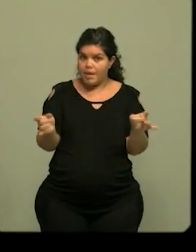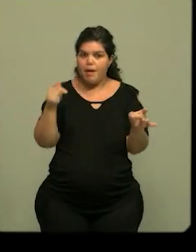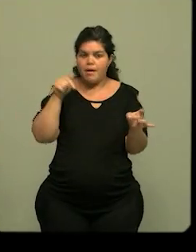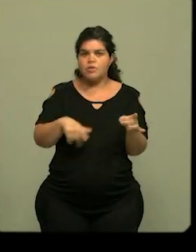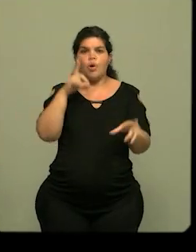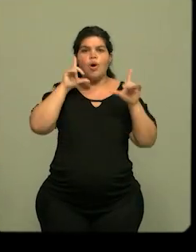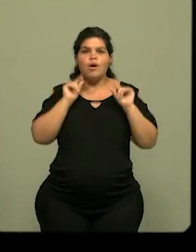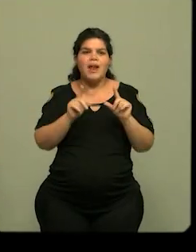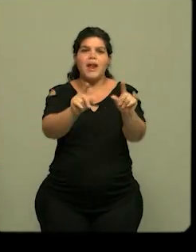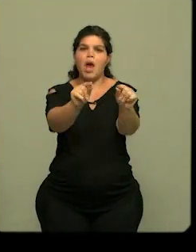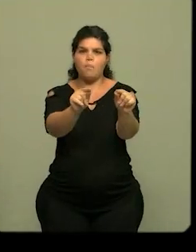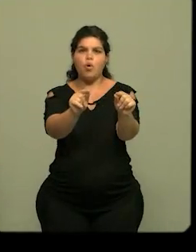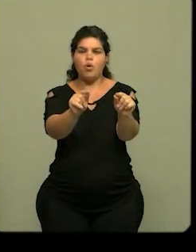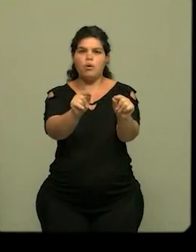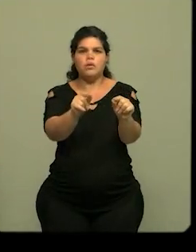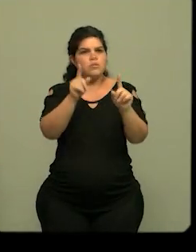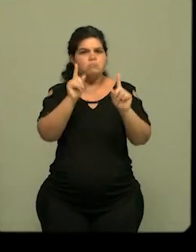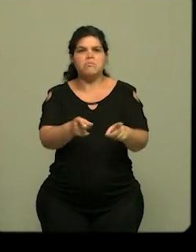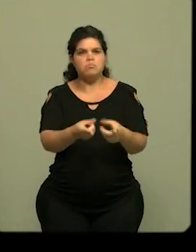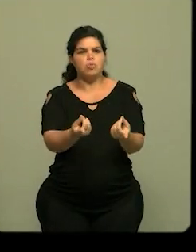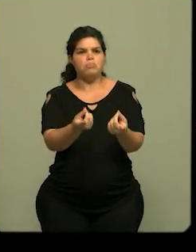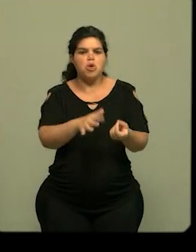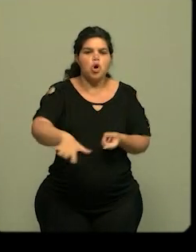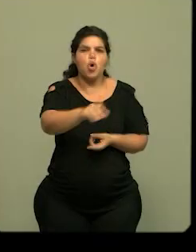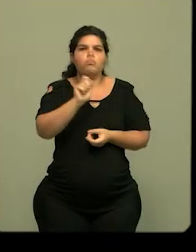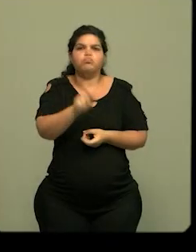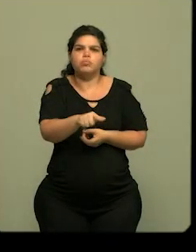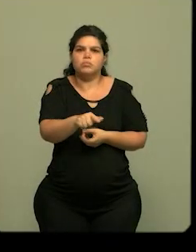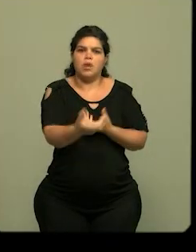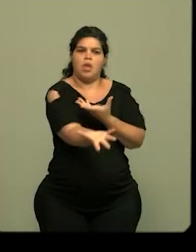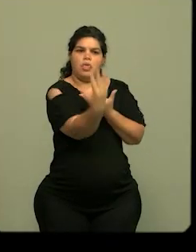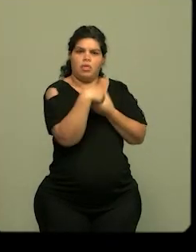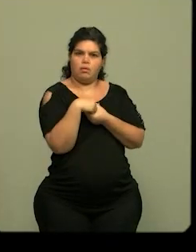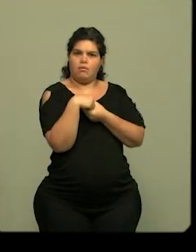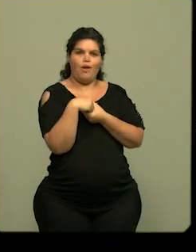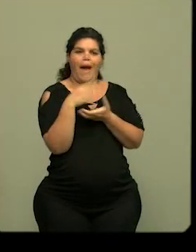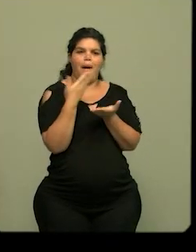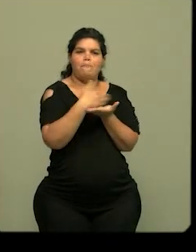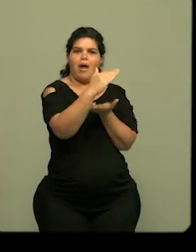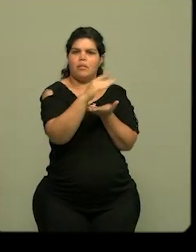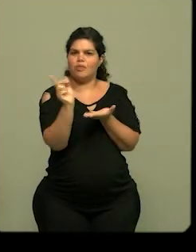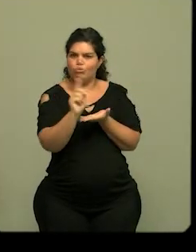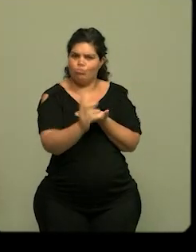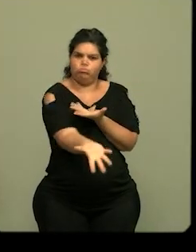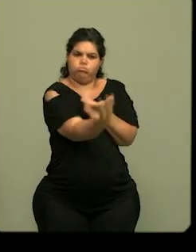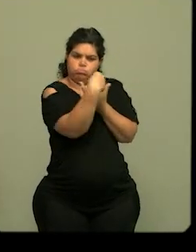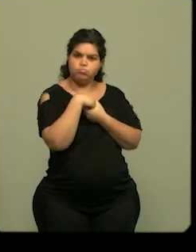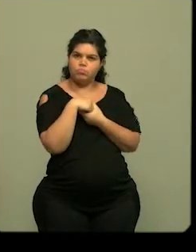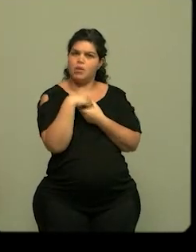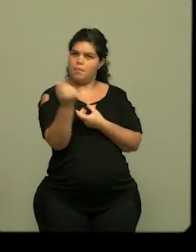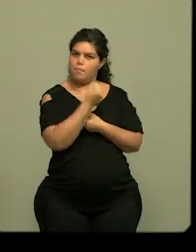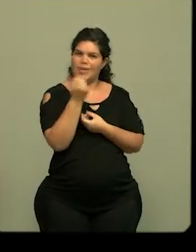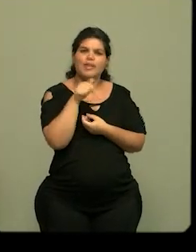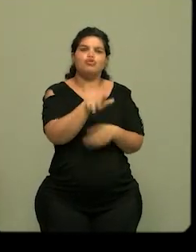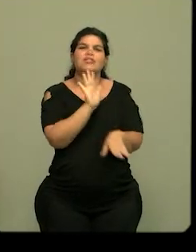o esta nueva validación por parte de incorporar a la comunidad local, ¿no? Y no desdibujar también algo que para nosotros es importantísimo, que es la identidad del